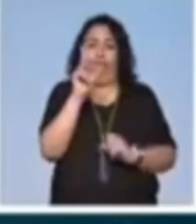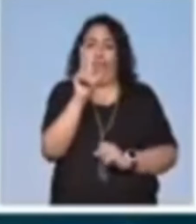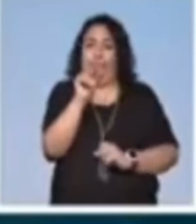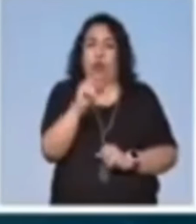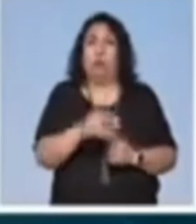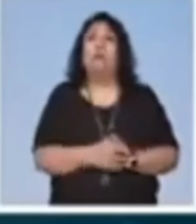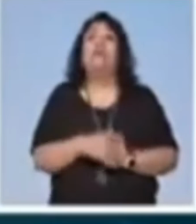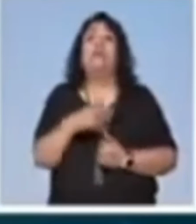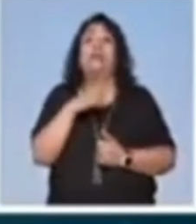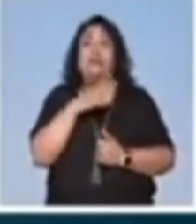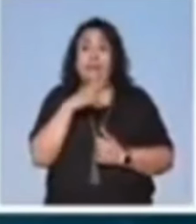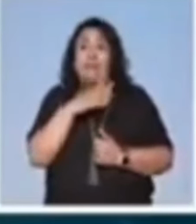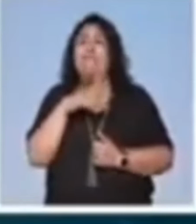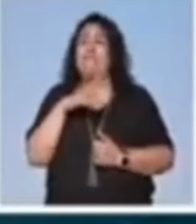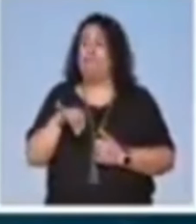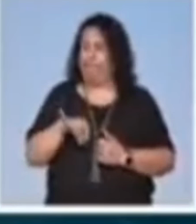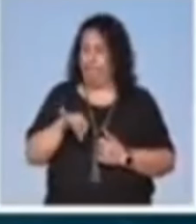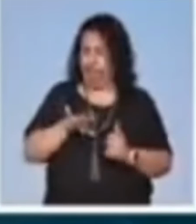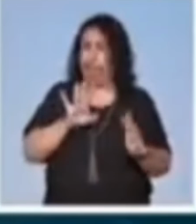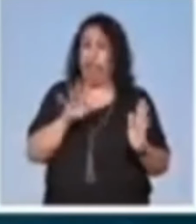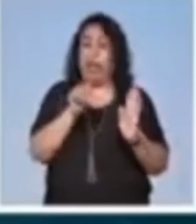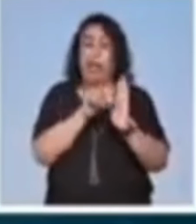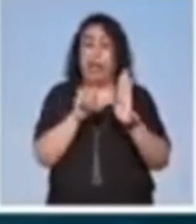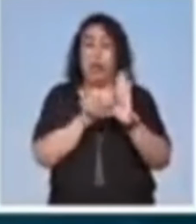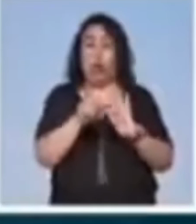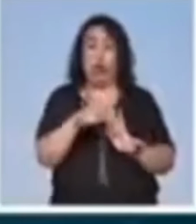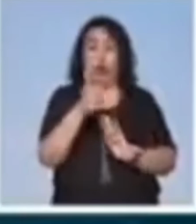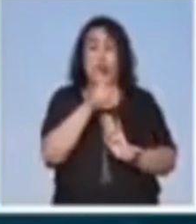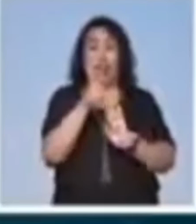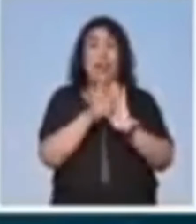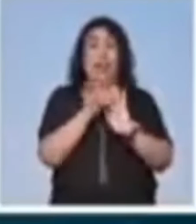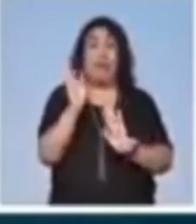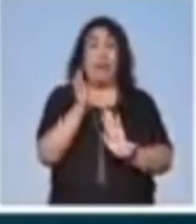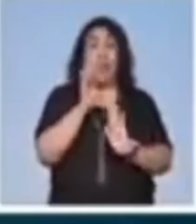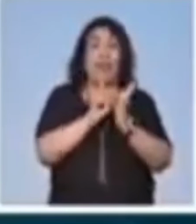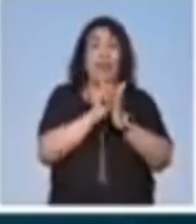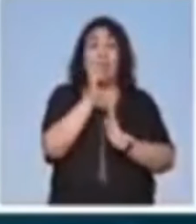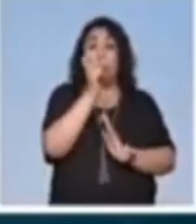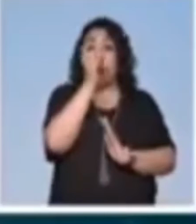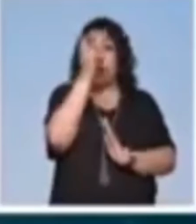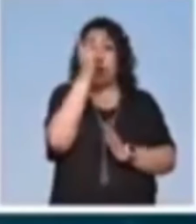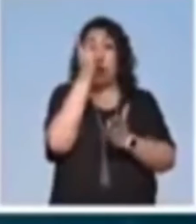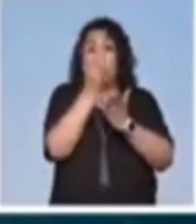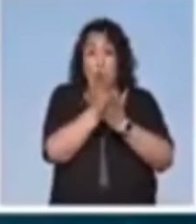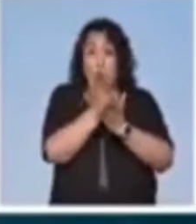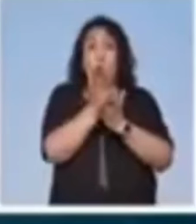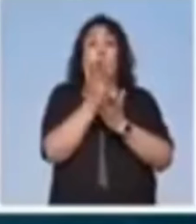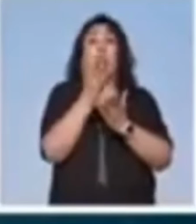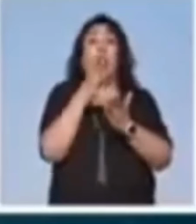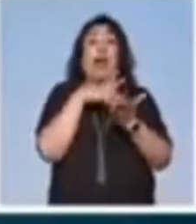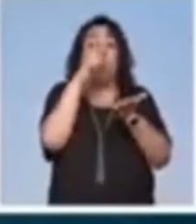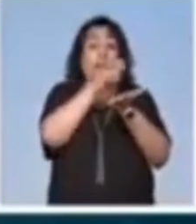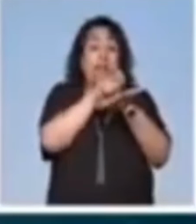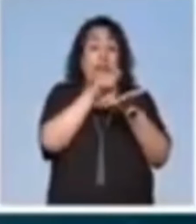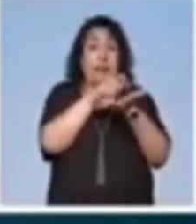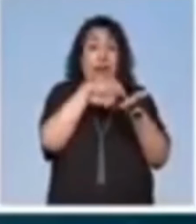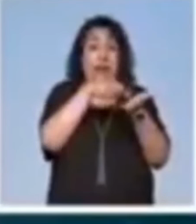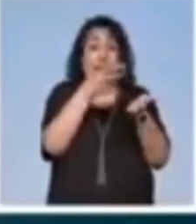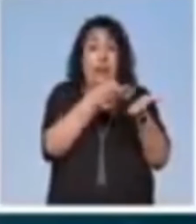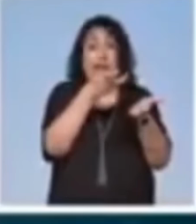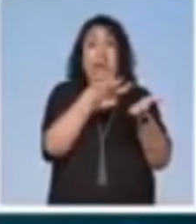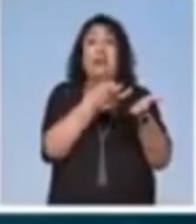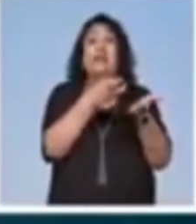Porque hay una relación muy interesante y es que el artículo 12 de la Ley Federal de Derecho de Autor dice que solo existen obras si la obra